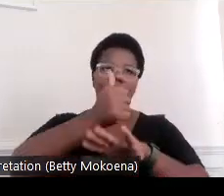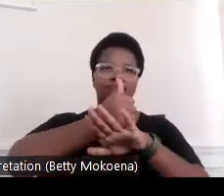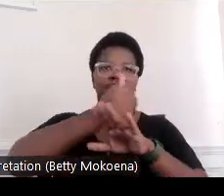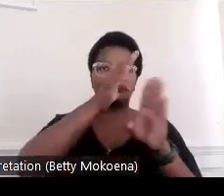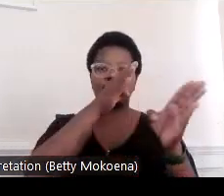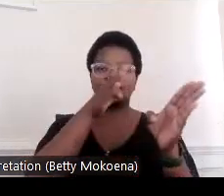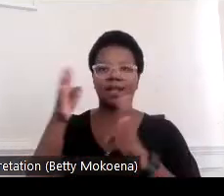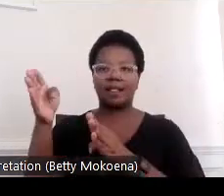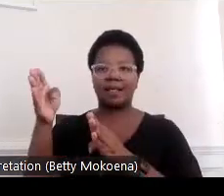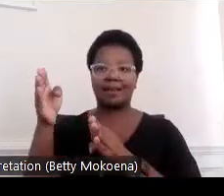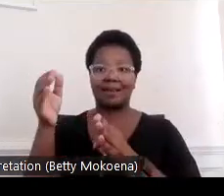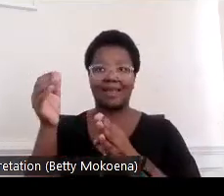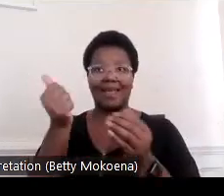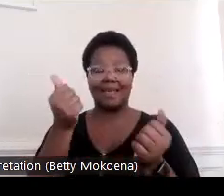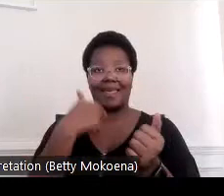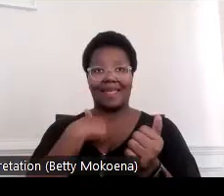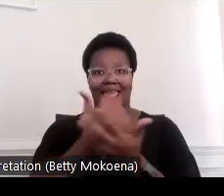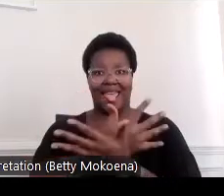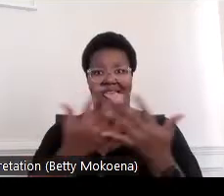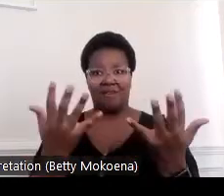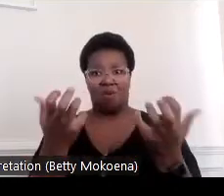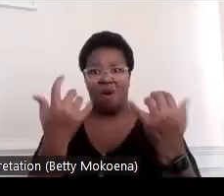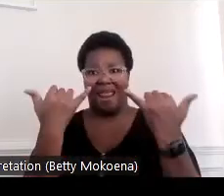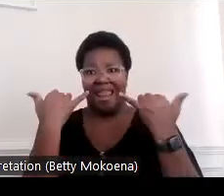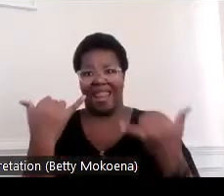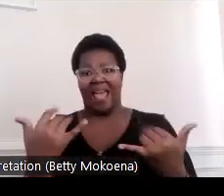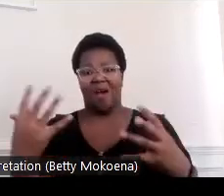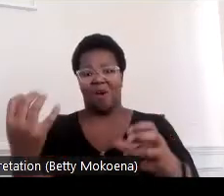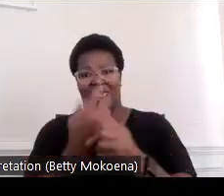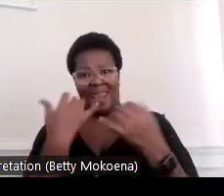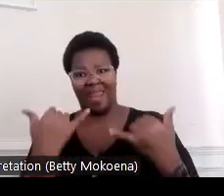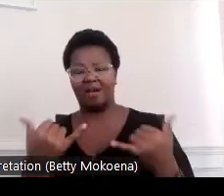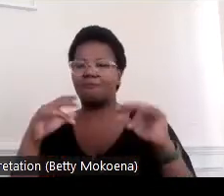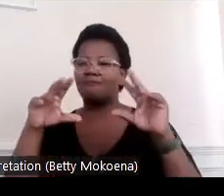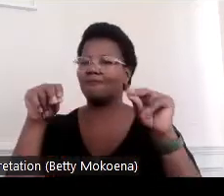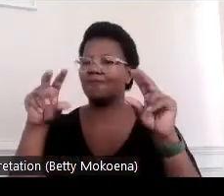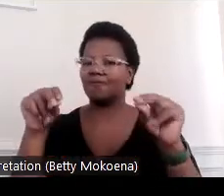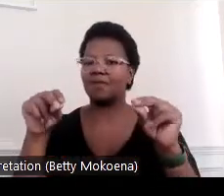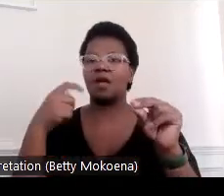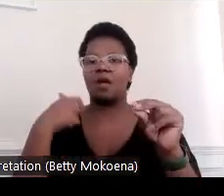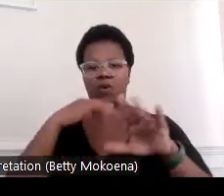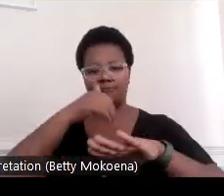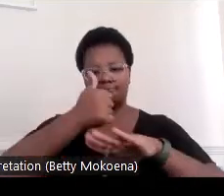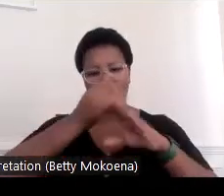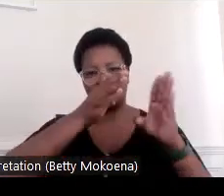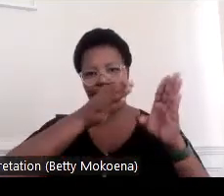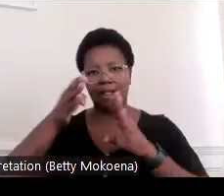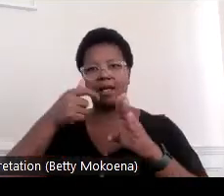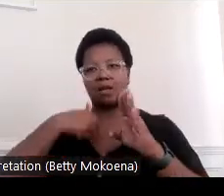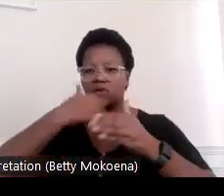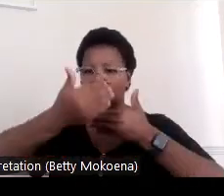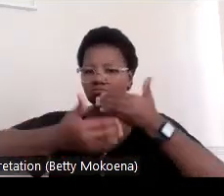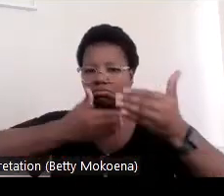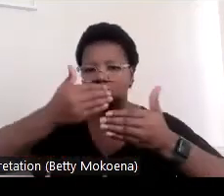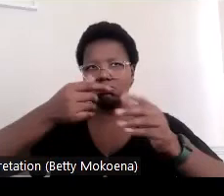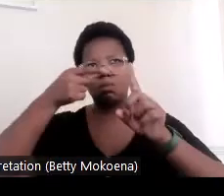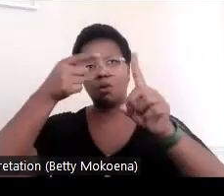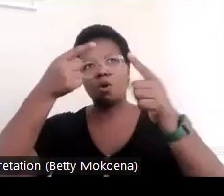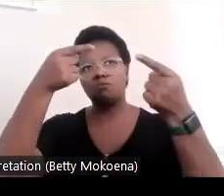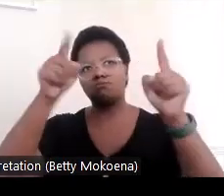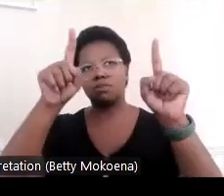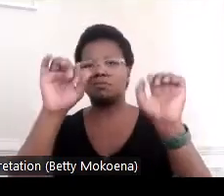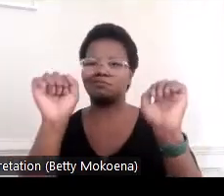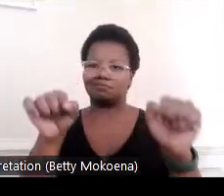ayudarles a ellos a crear un plan no todos podemos tener lo que queremos a la vez verdad Pero podemos establecernos un plan